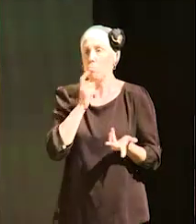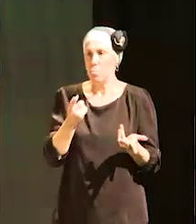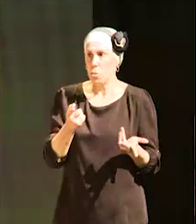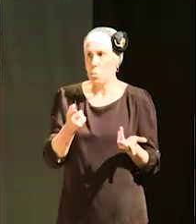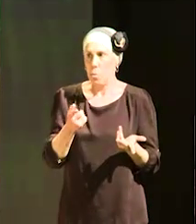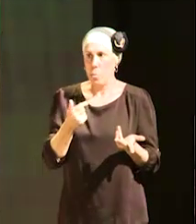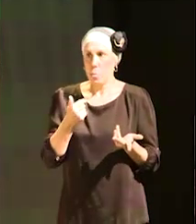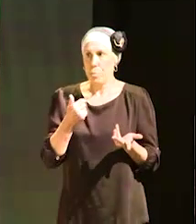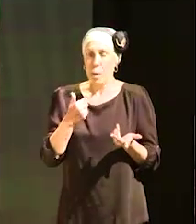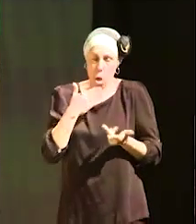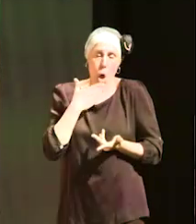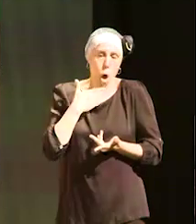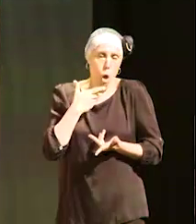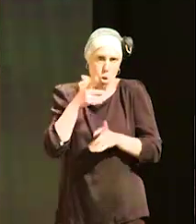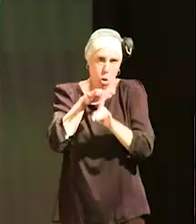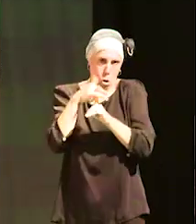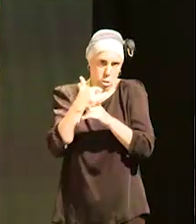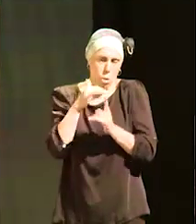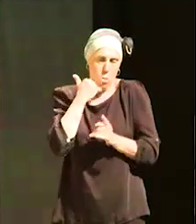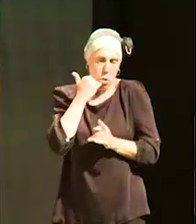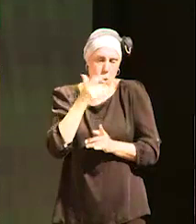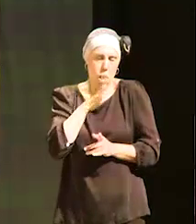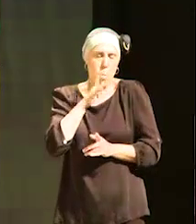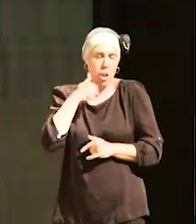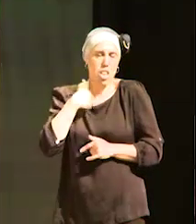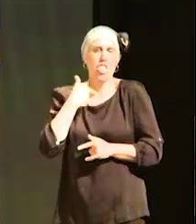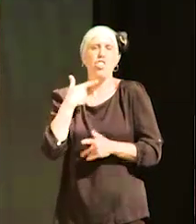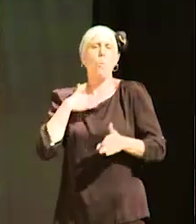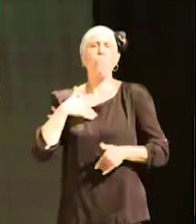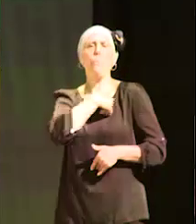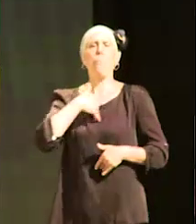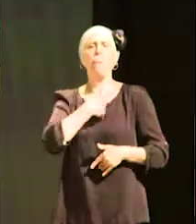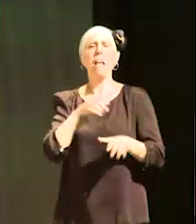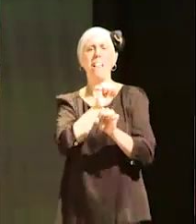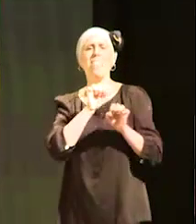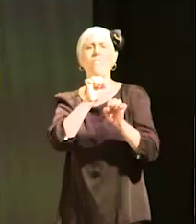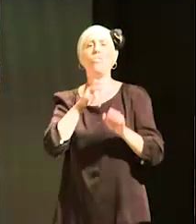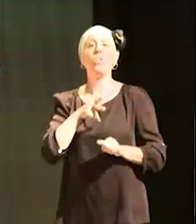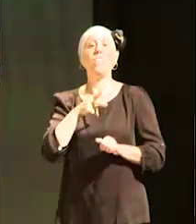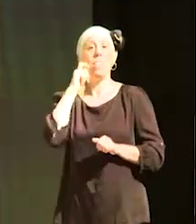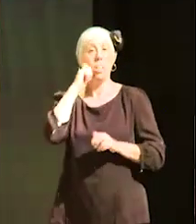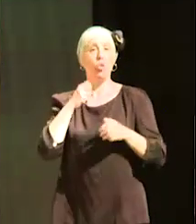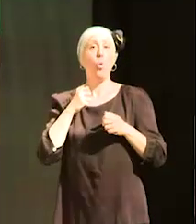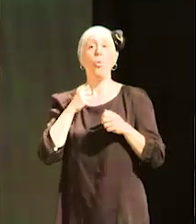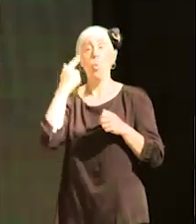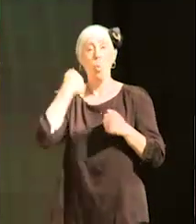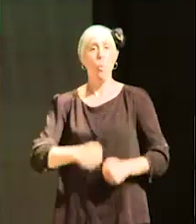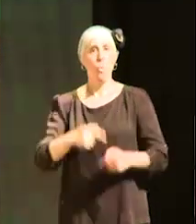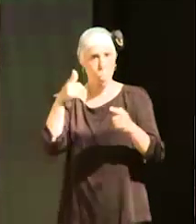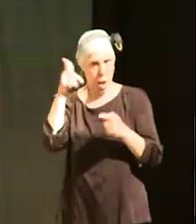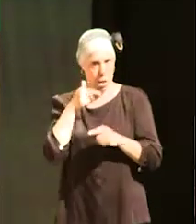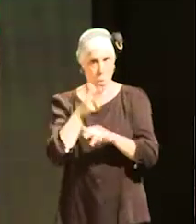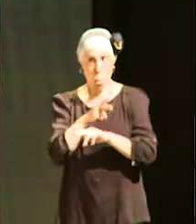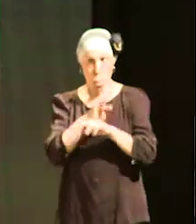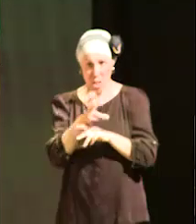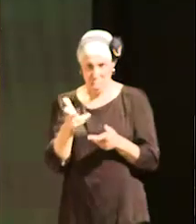conozco un poco el caso defensora de derechos humanos en guatemala y luego también si tenéis algún proyecto